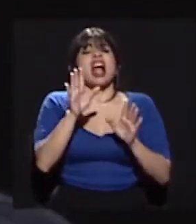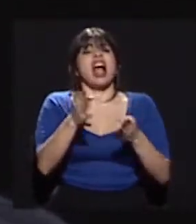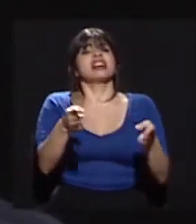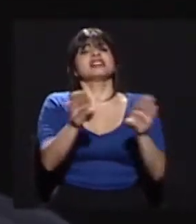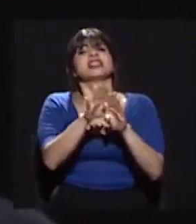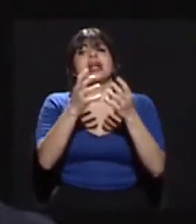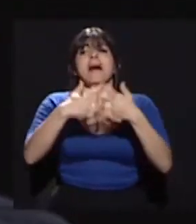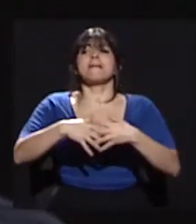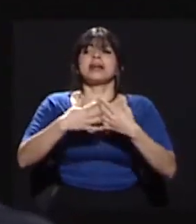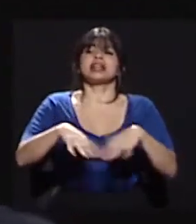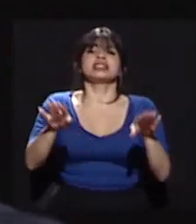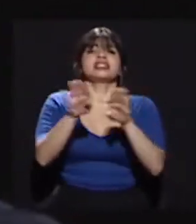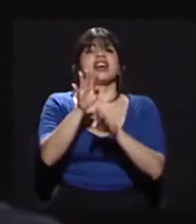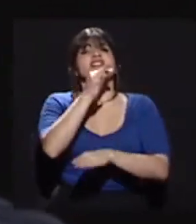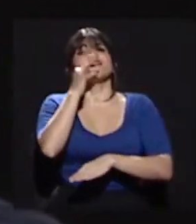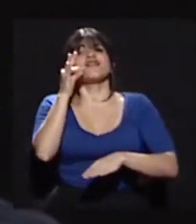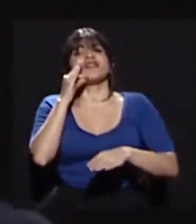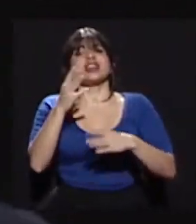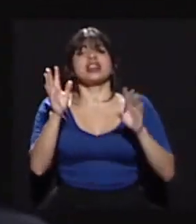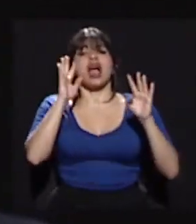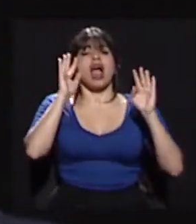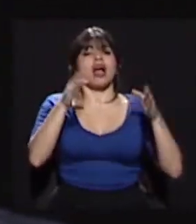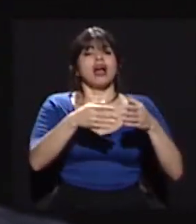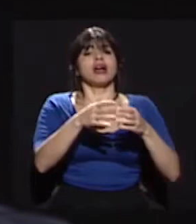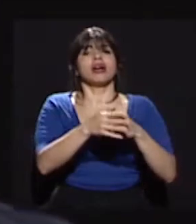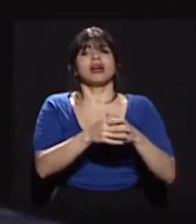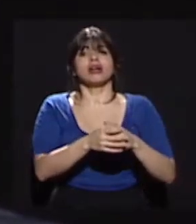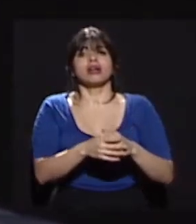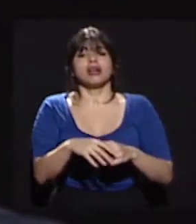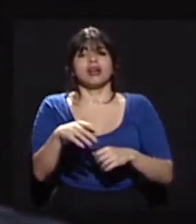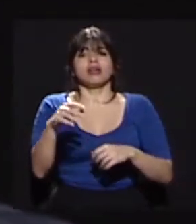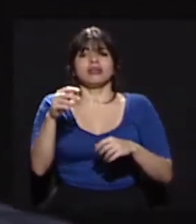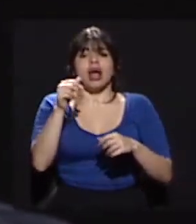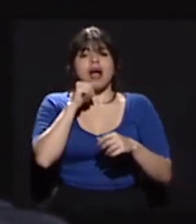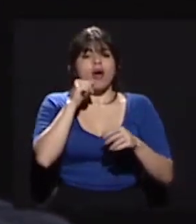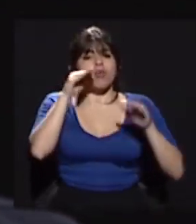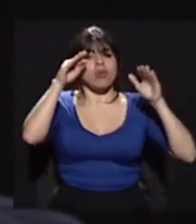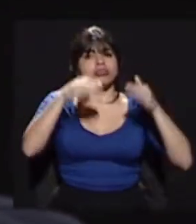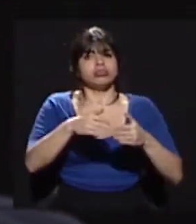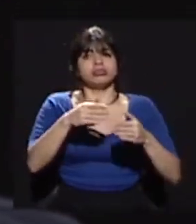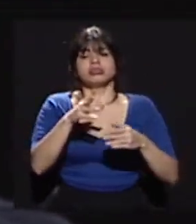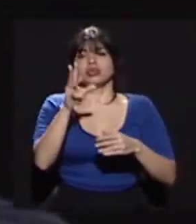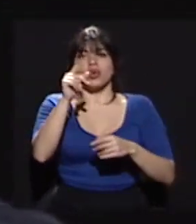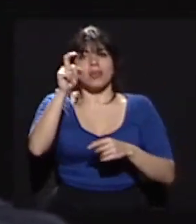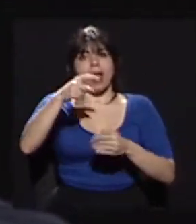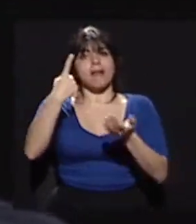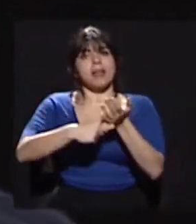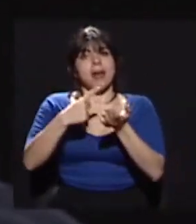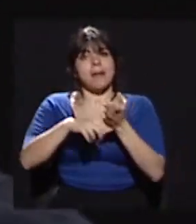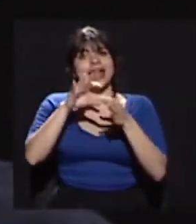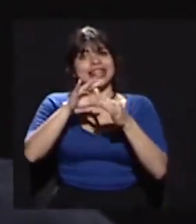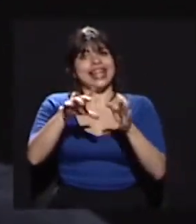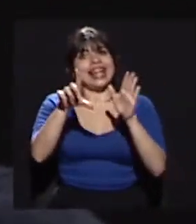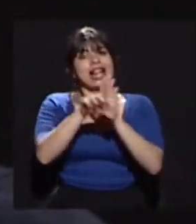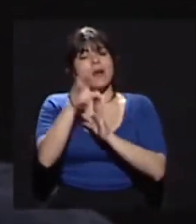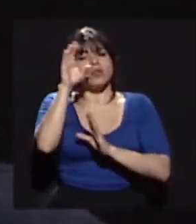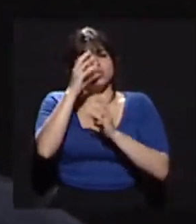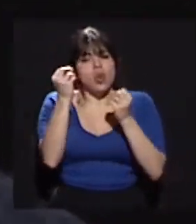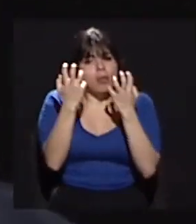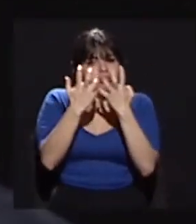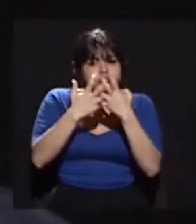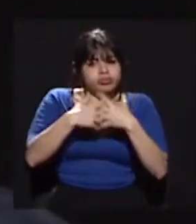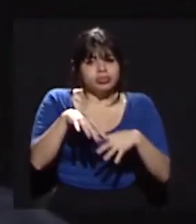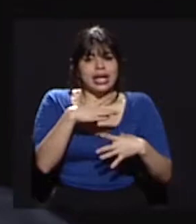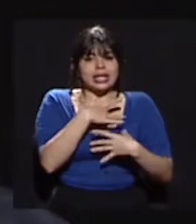cierran las empresas y se cierran las fincas y vamos a poner los ojos de agua hay que hacerlo como se hizo en el debate sobre esa ley buscando acomodar los